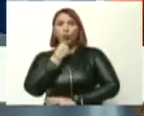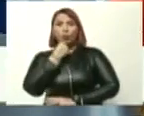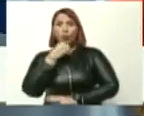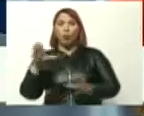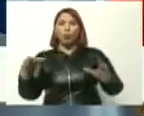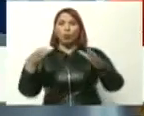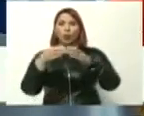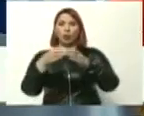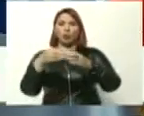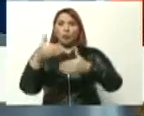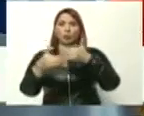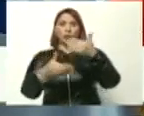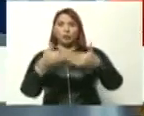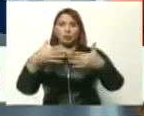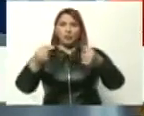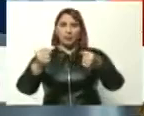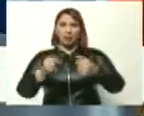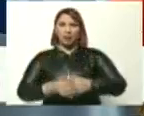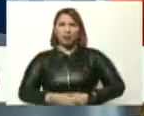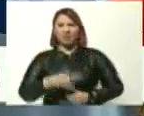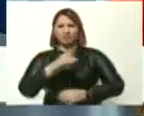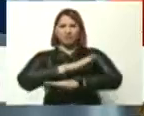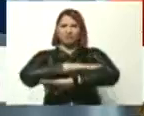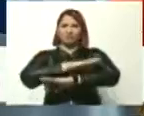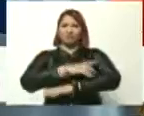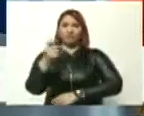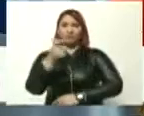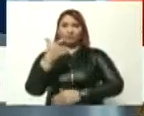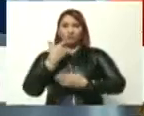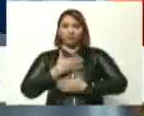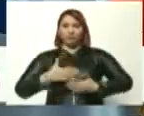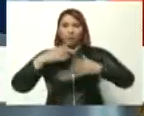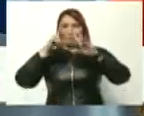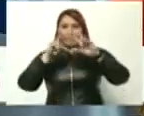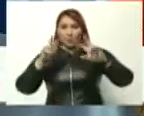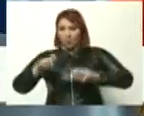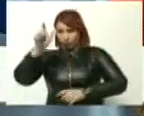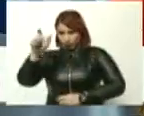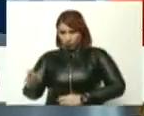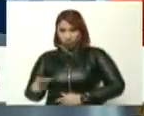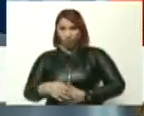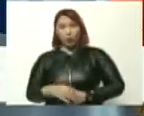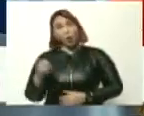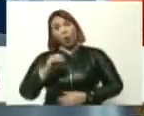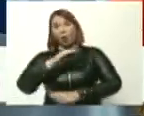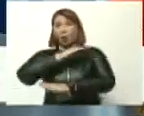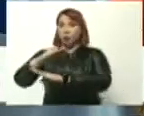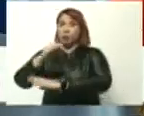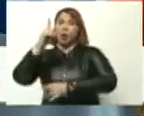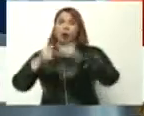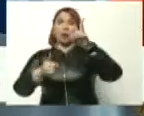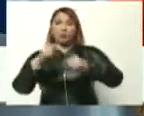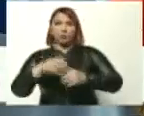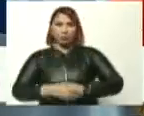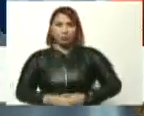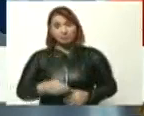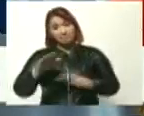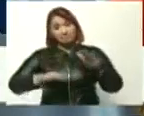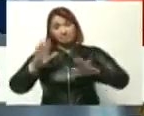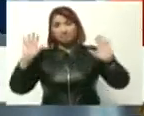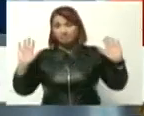Penal. Con esta conducta busca favorecer al investigado, o imputado de auto,